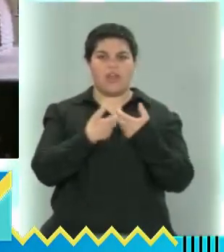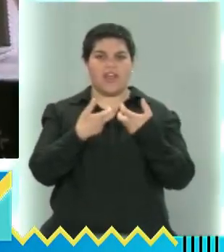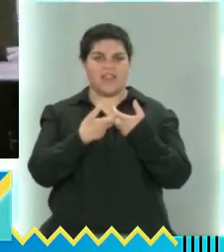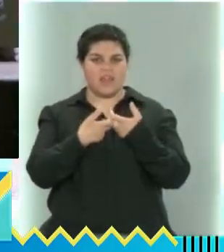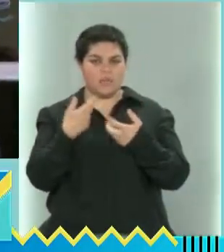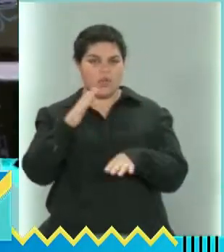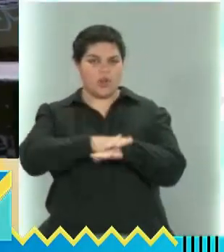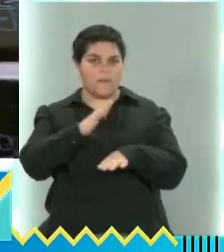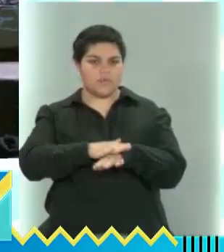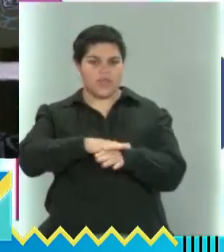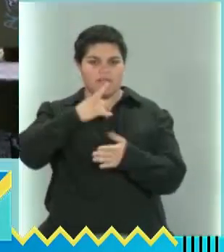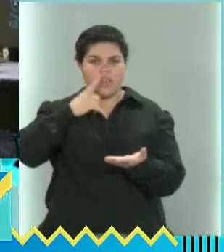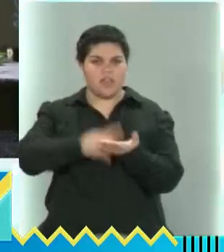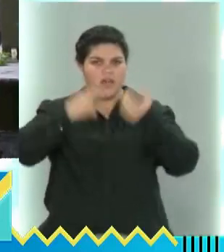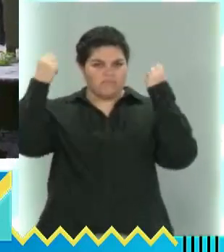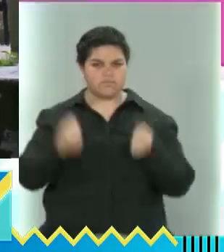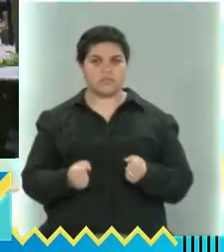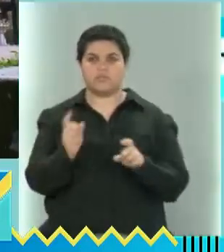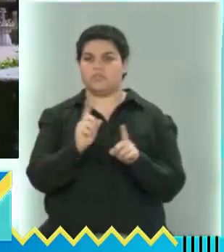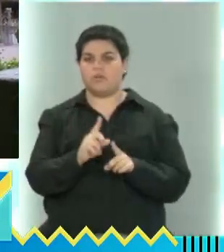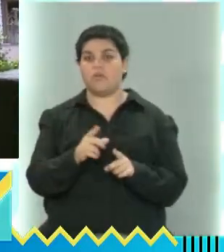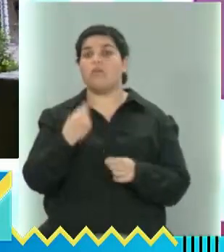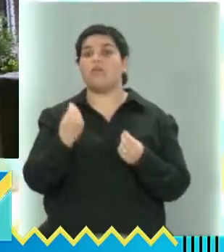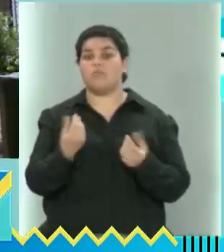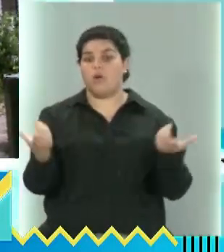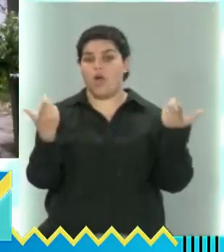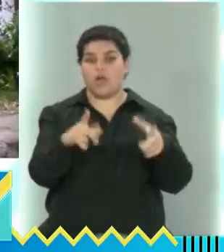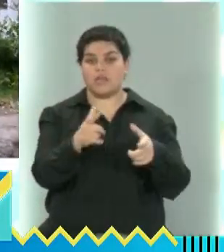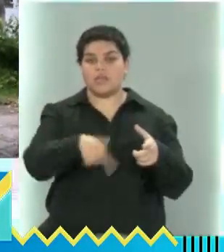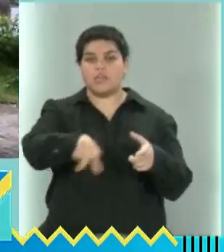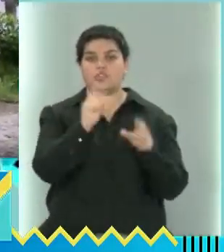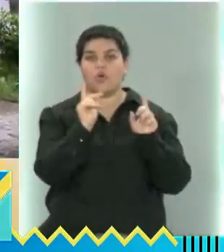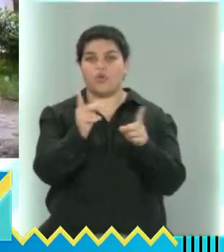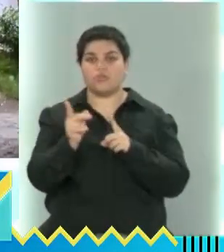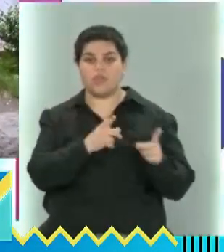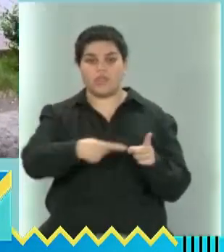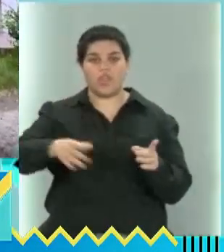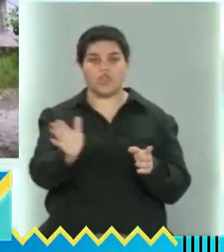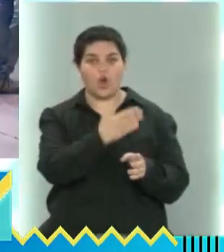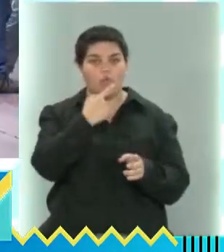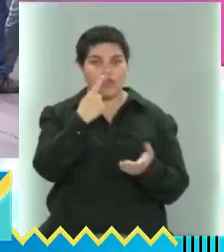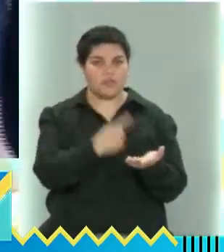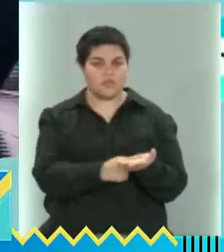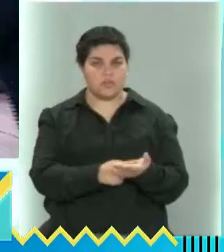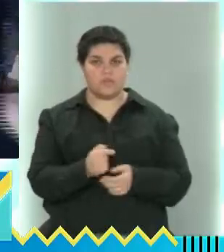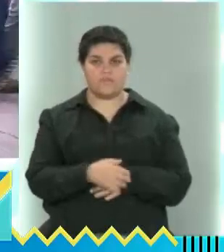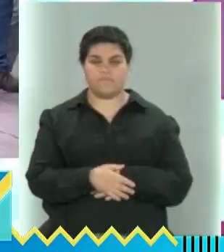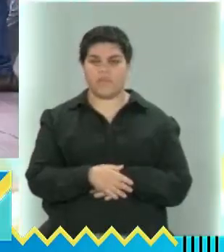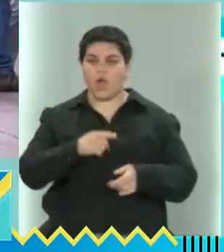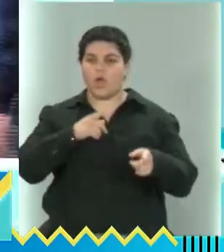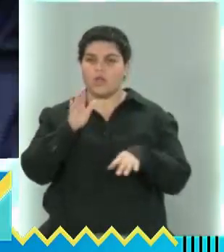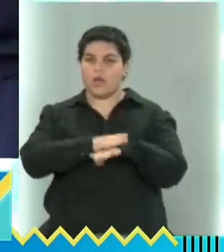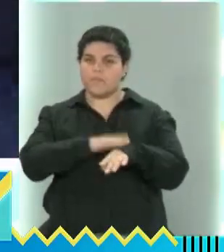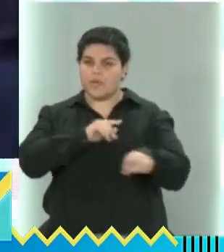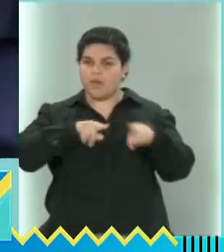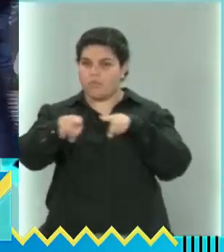los que tomamos la actitud, son las asambleas docentes las que deciden, no somos las conducciones las